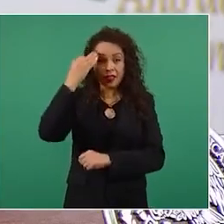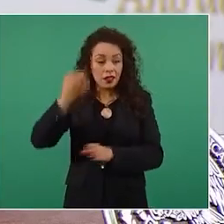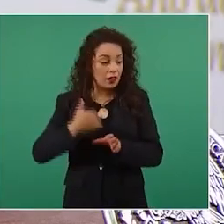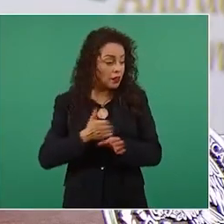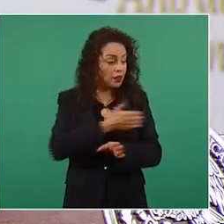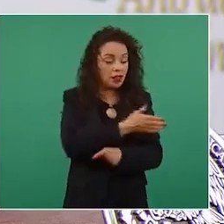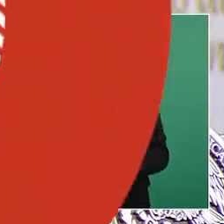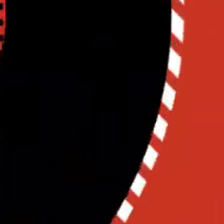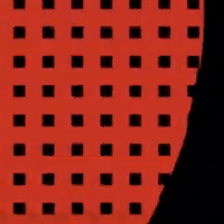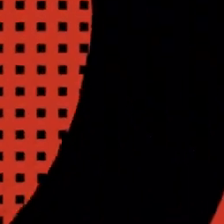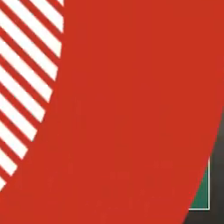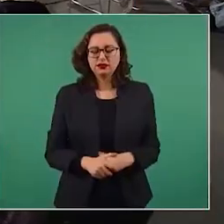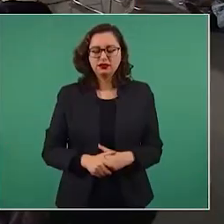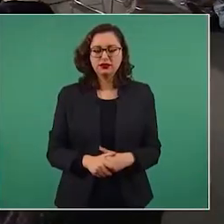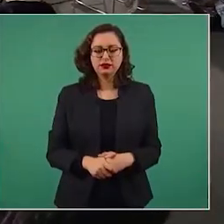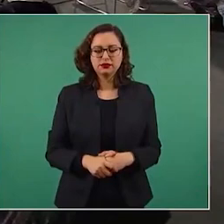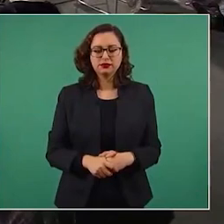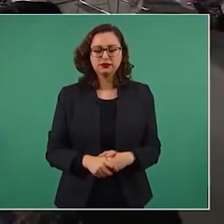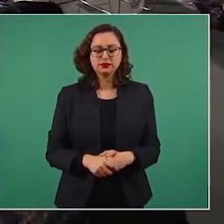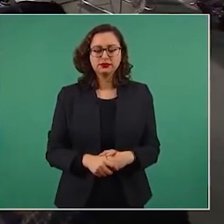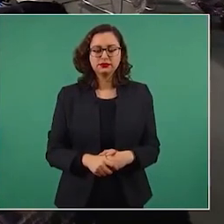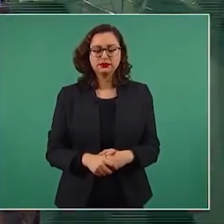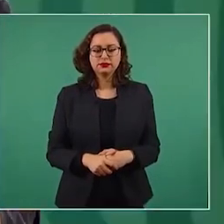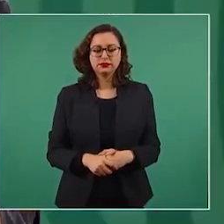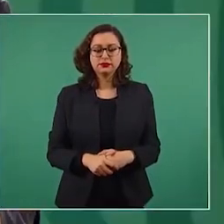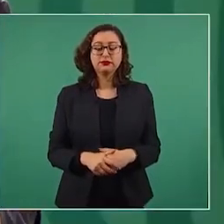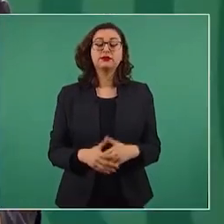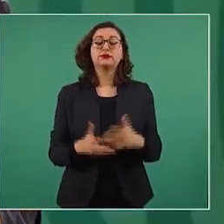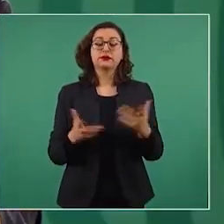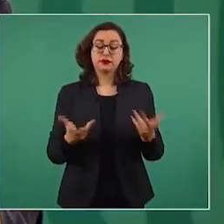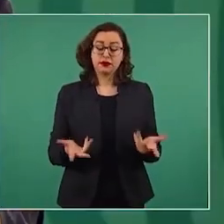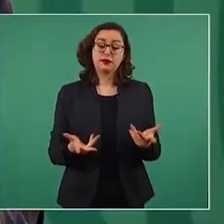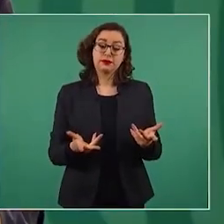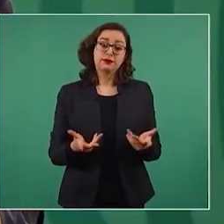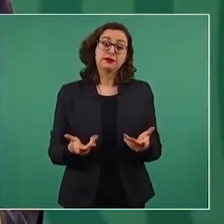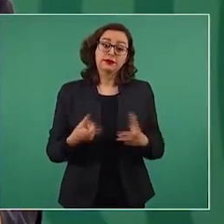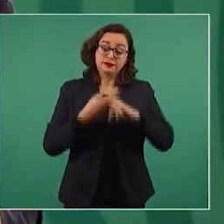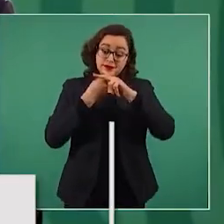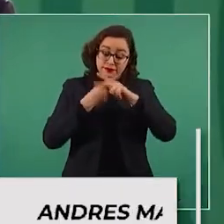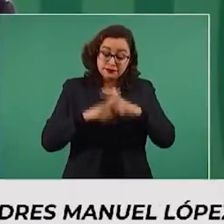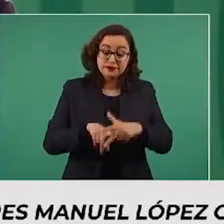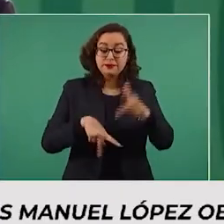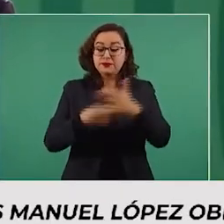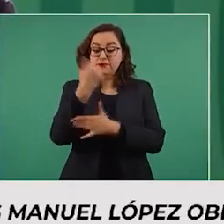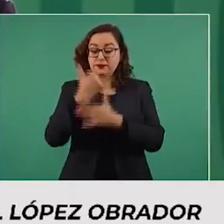a buscarse la vida? Se va a hacer la investigación si